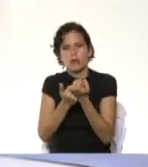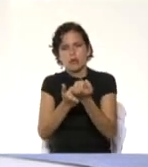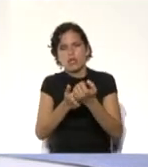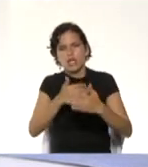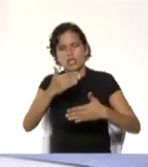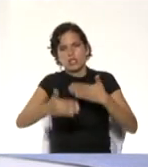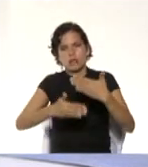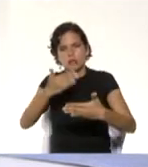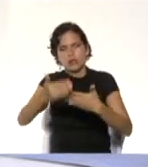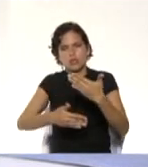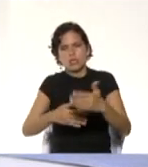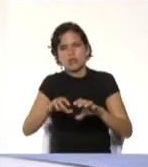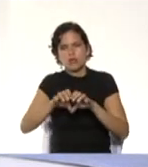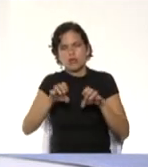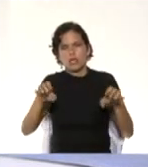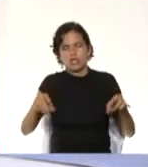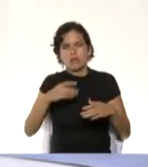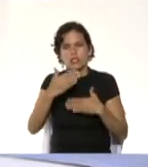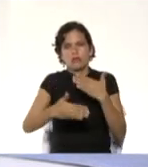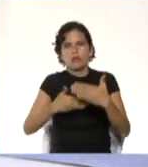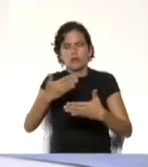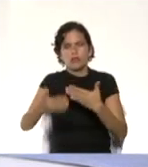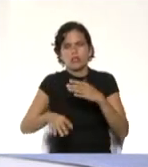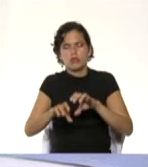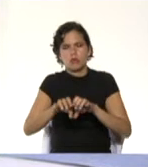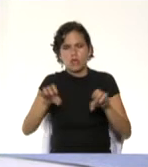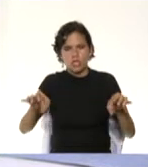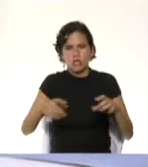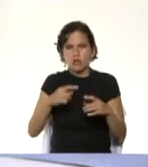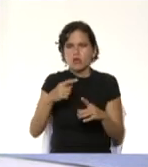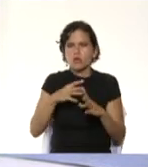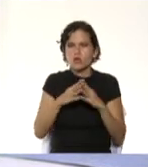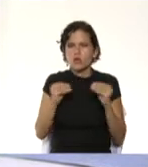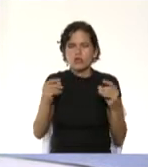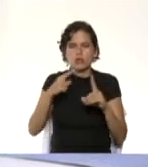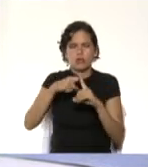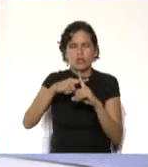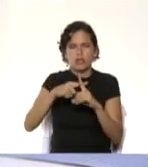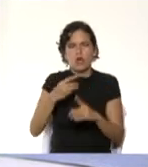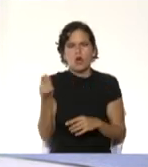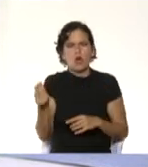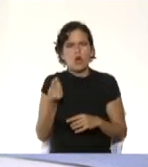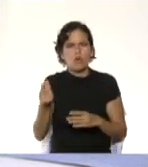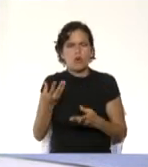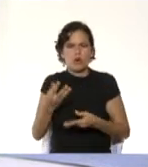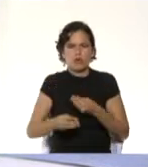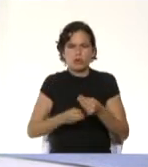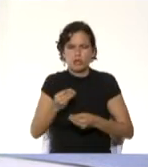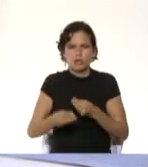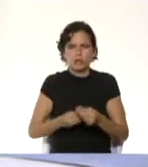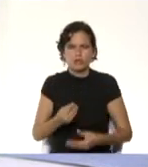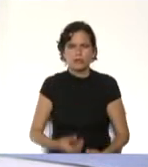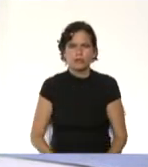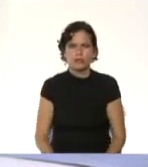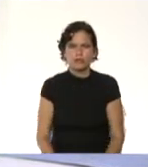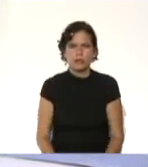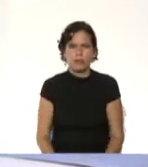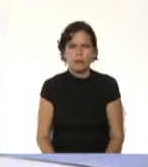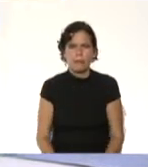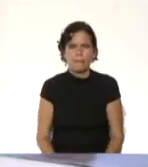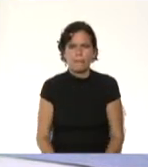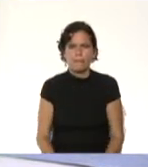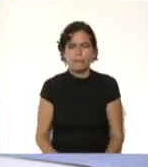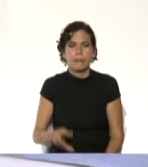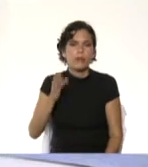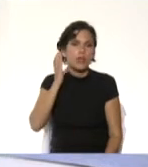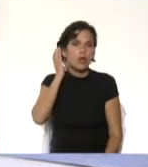educativo sea totalmente positivo. ¿Cómo lo vamos a hacer? A través de los conocimientos adquiridos o